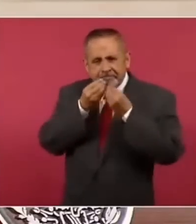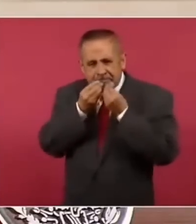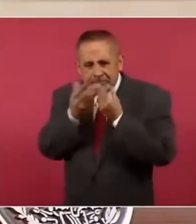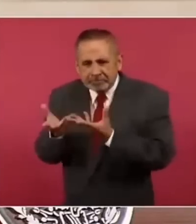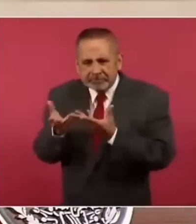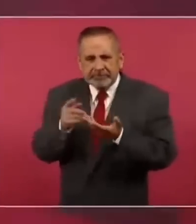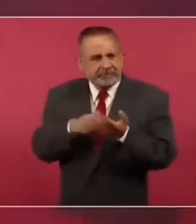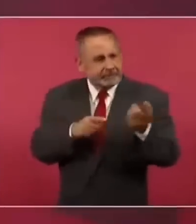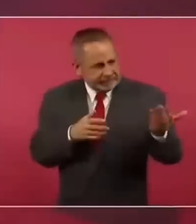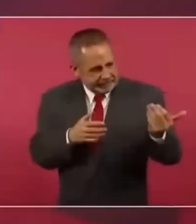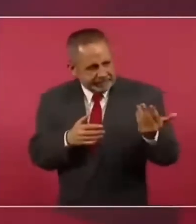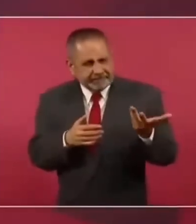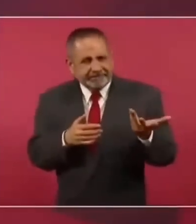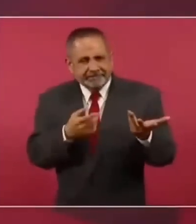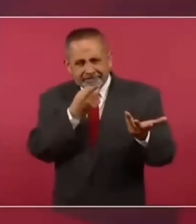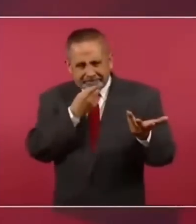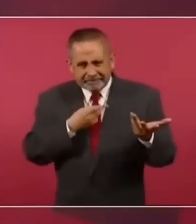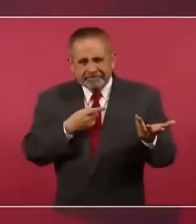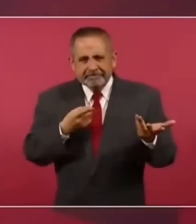para que